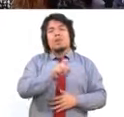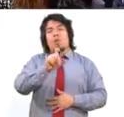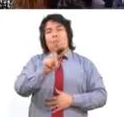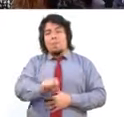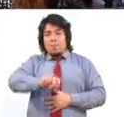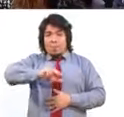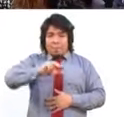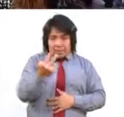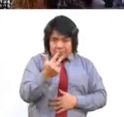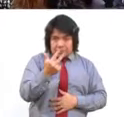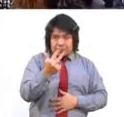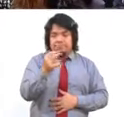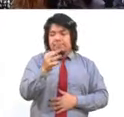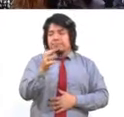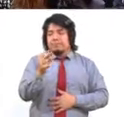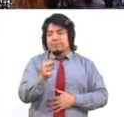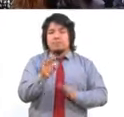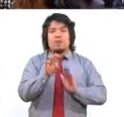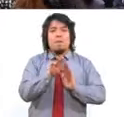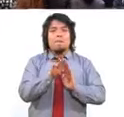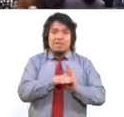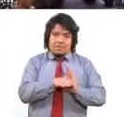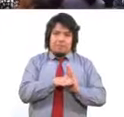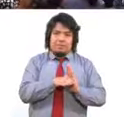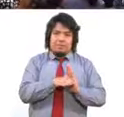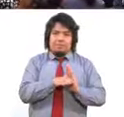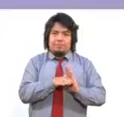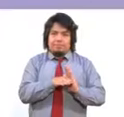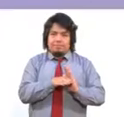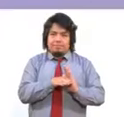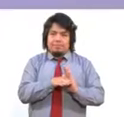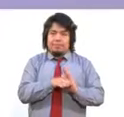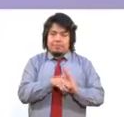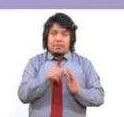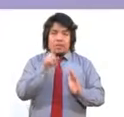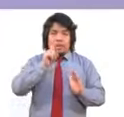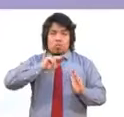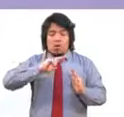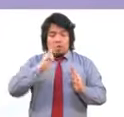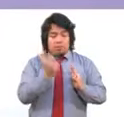28% menos de muertes violentas de mujeres.